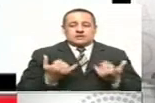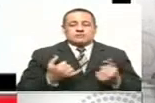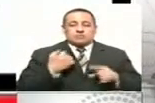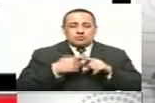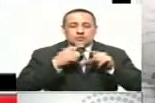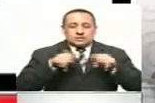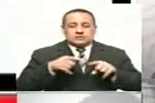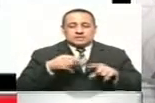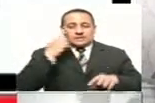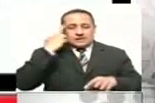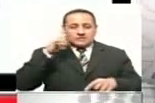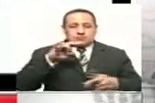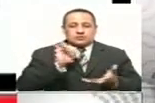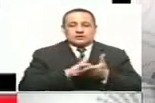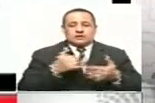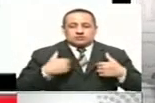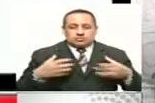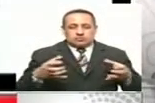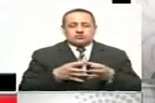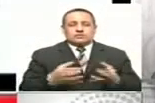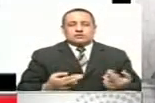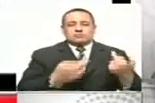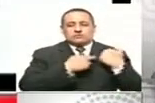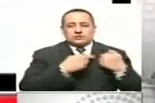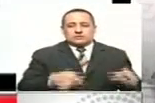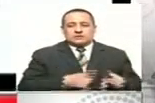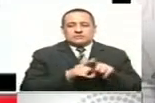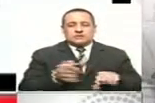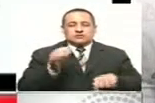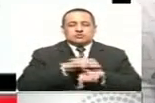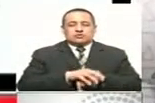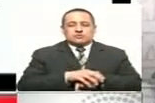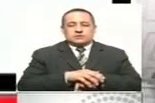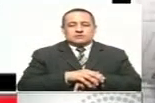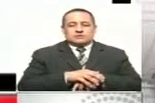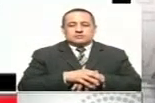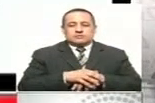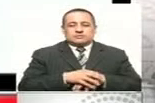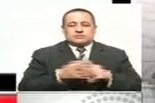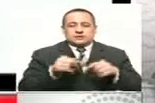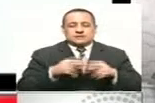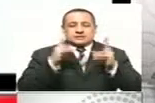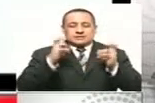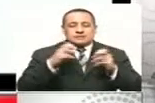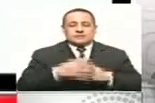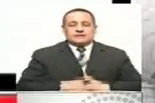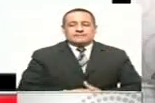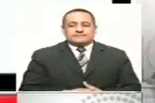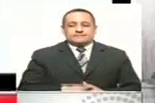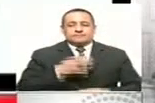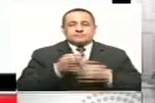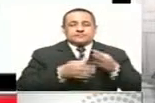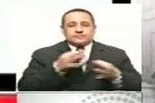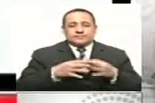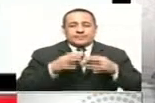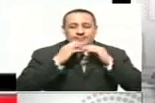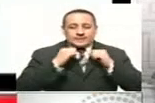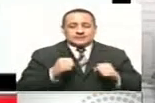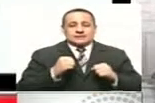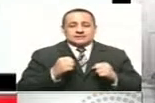ese motivo que nosotros nos estamos haciendo cargo respecto a este tema. Y entonces esta